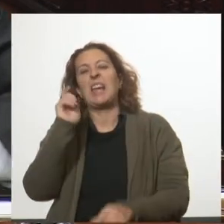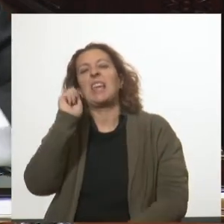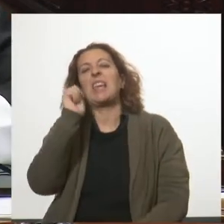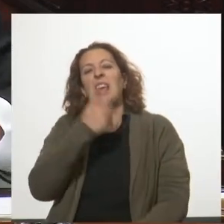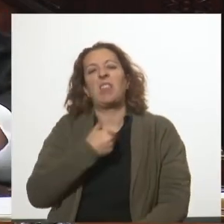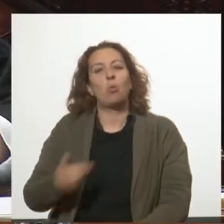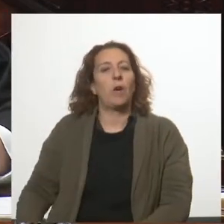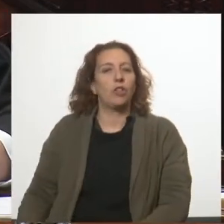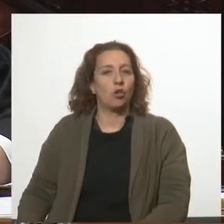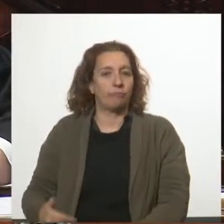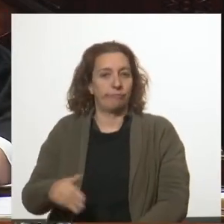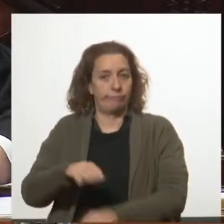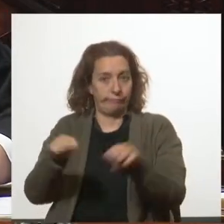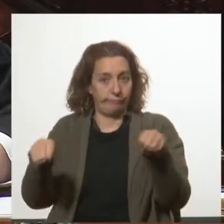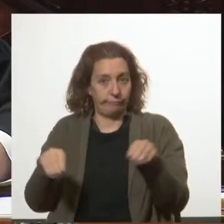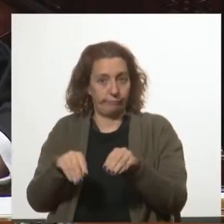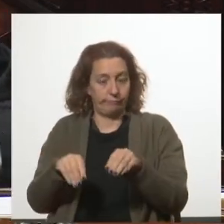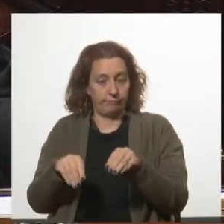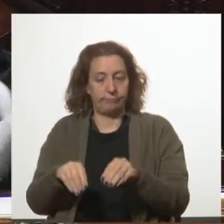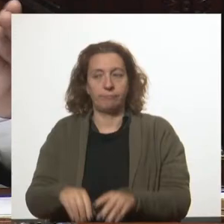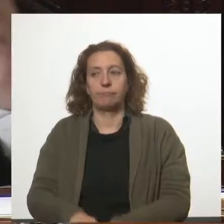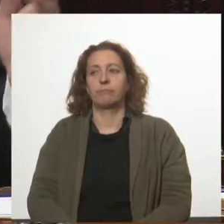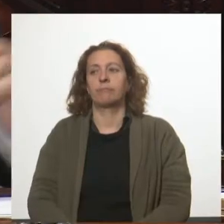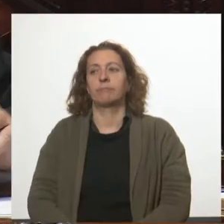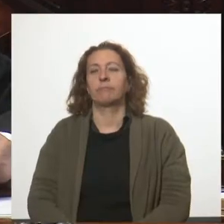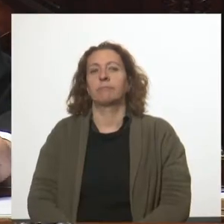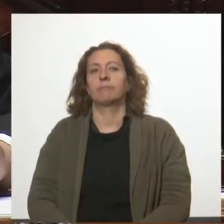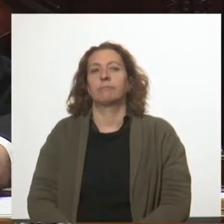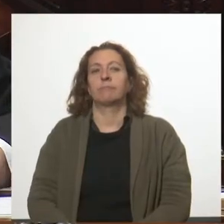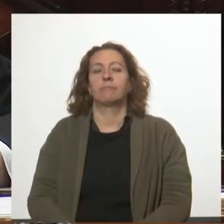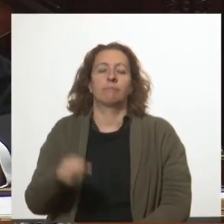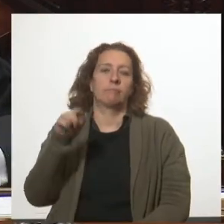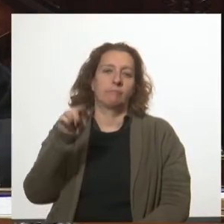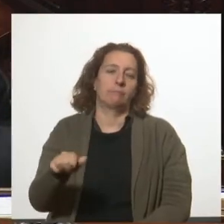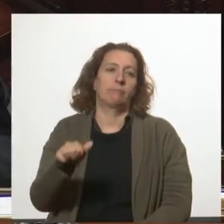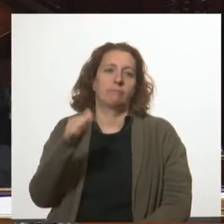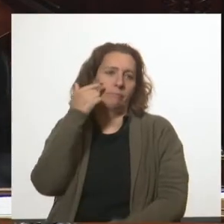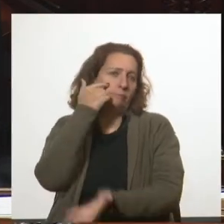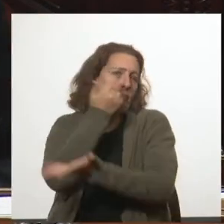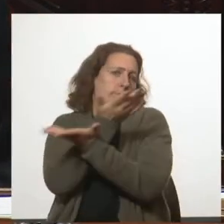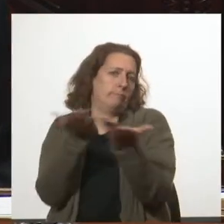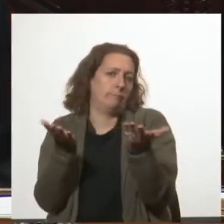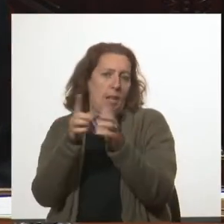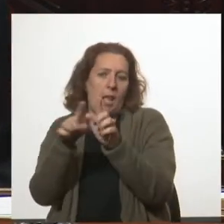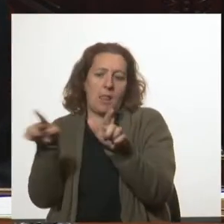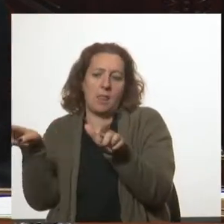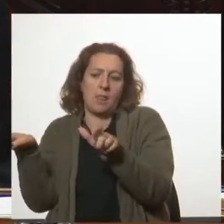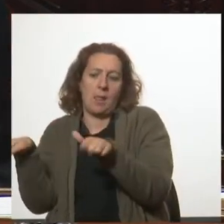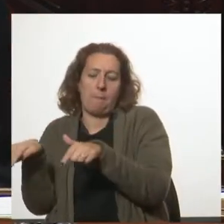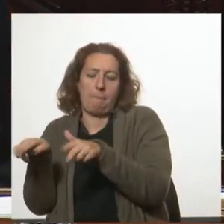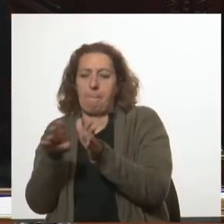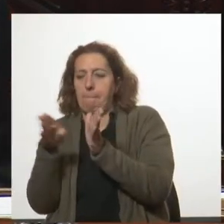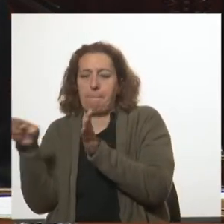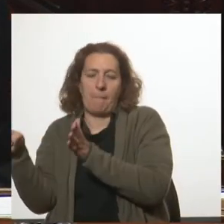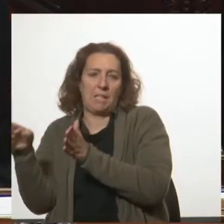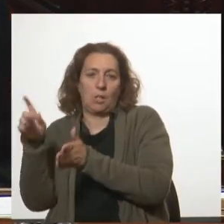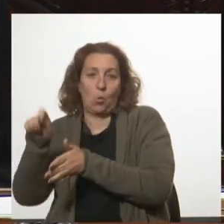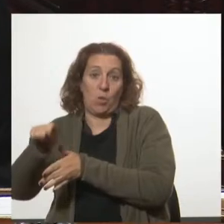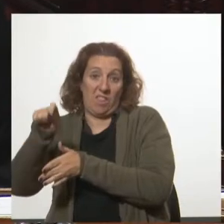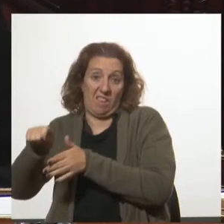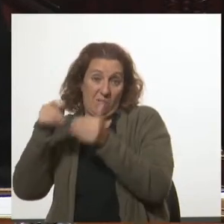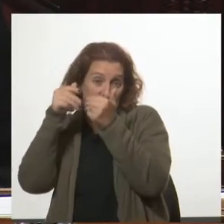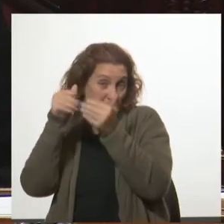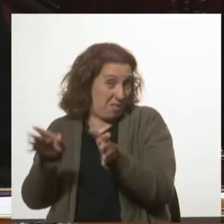padrón se comprueba en el departamento jurídico al ingreso del trámite